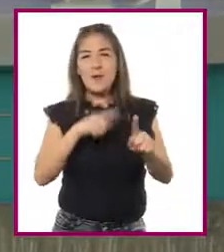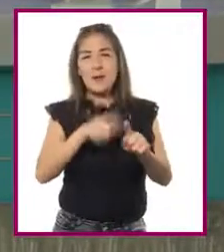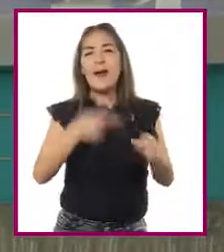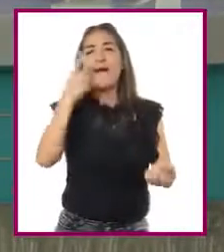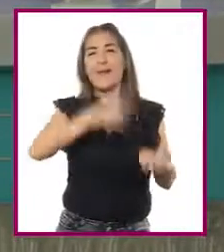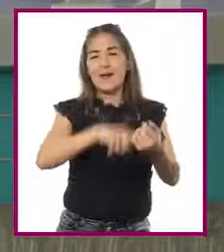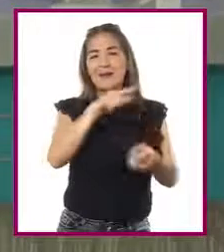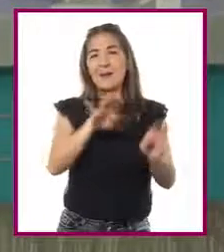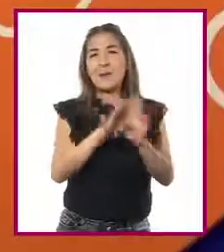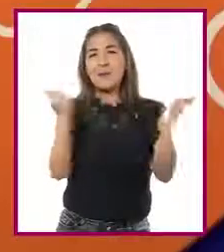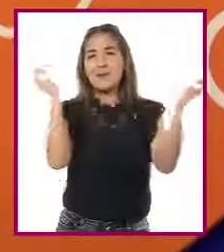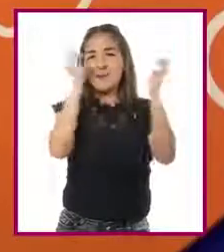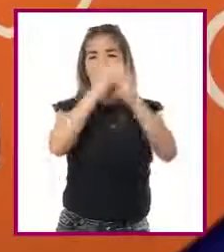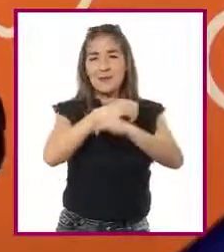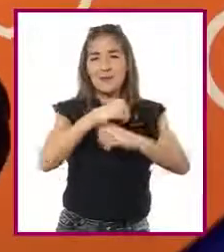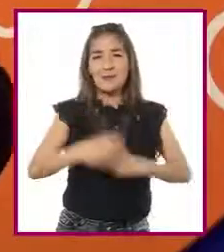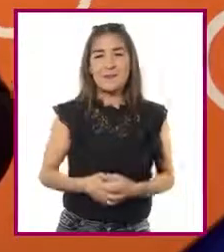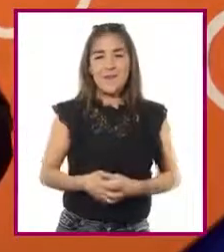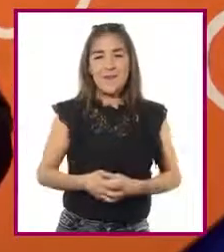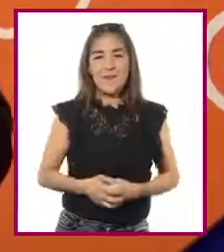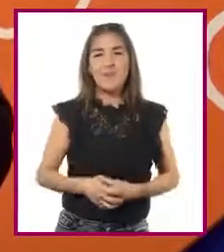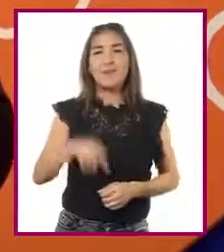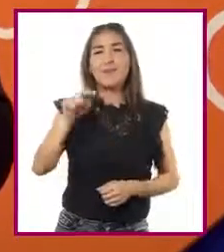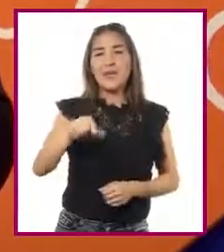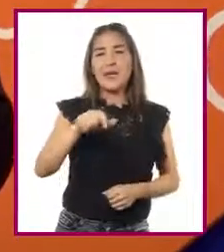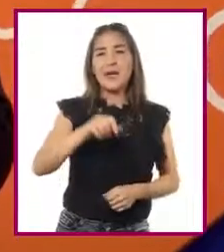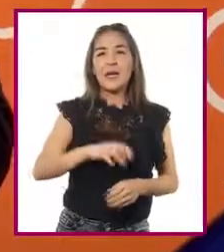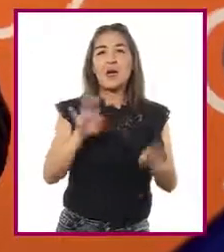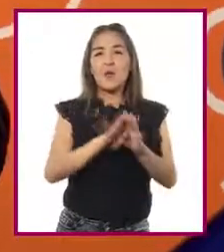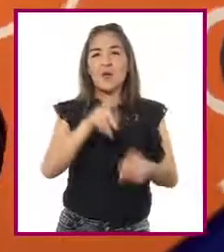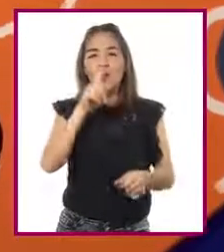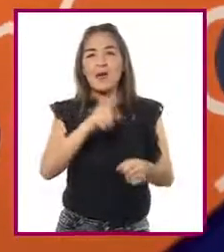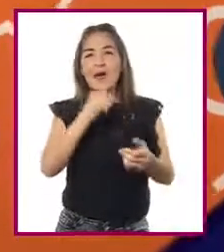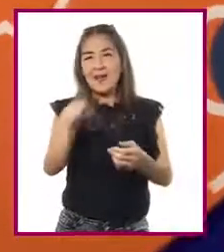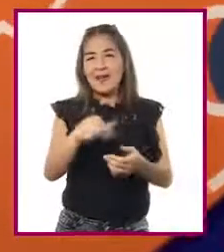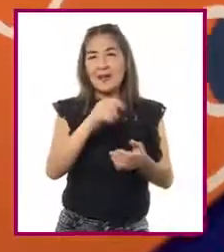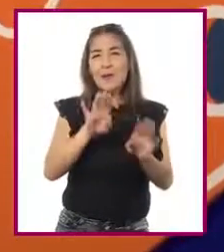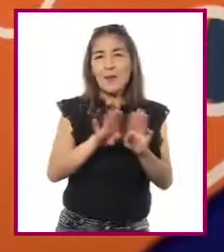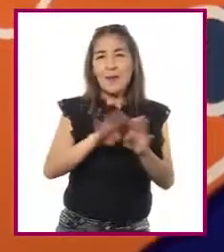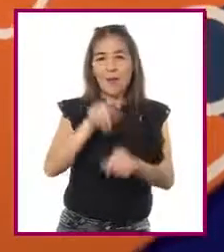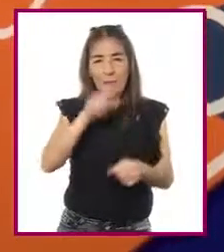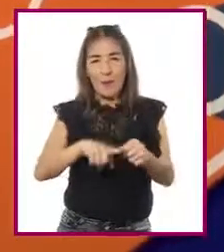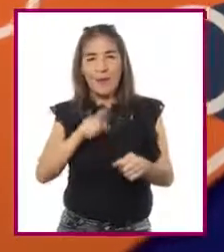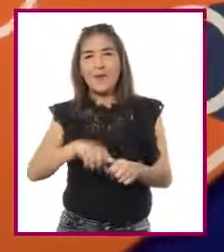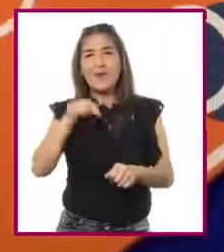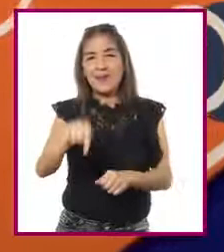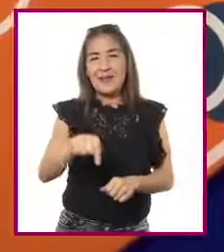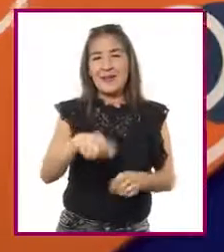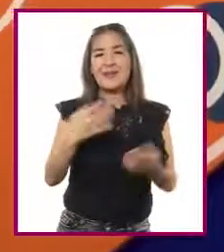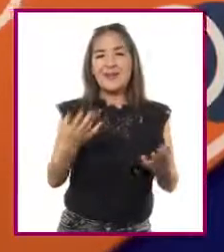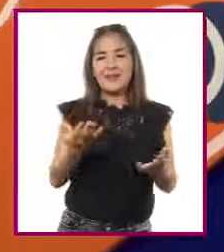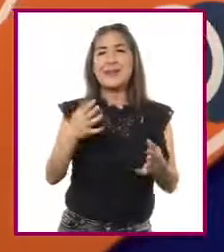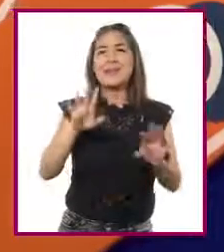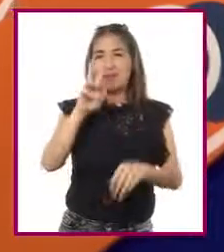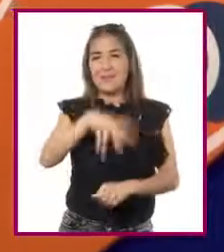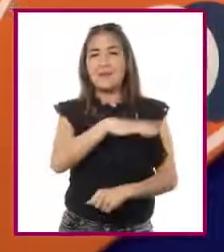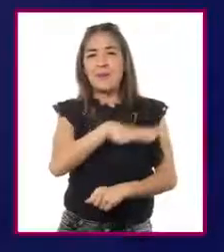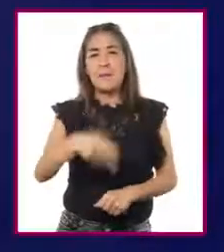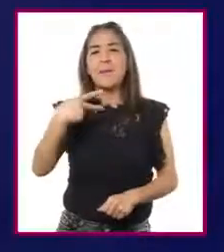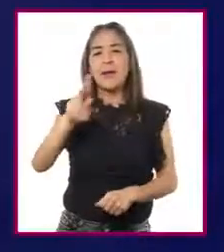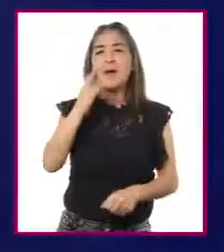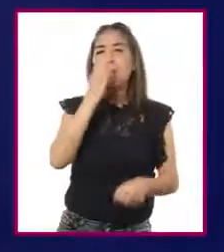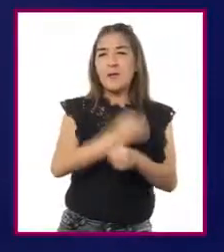de oxidación. Las reacciones de óxido-reducción anteriores nos han dejado impresionados. Pero, ¿qué le parece, maestro